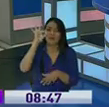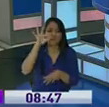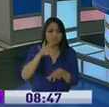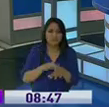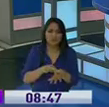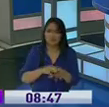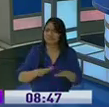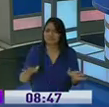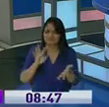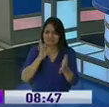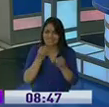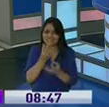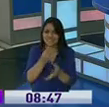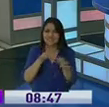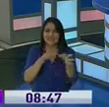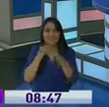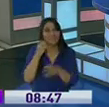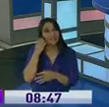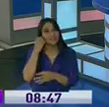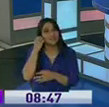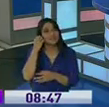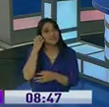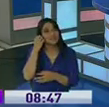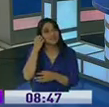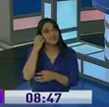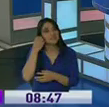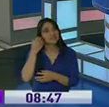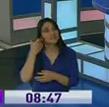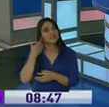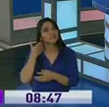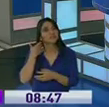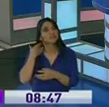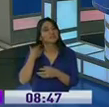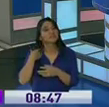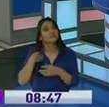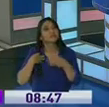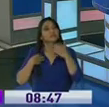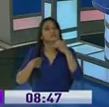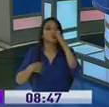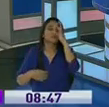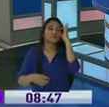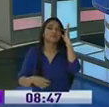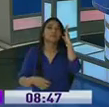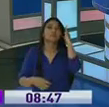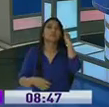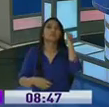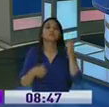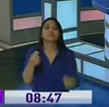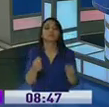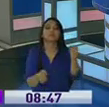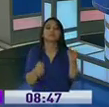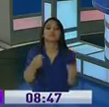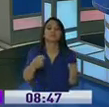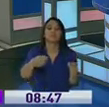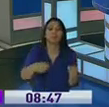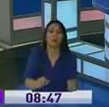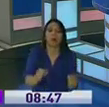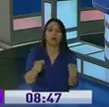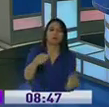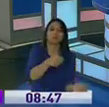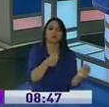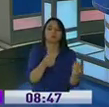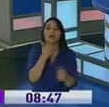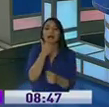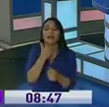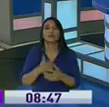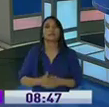Lo que pasa una que. Gran cantidad de baches. ¿Eso ¿no? será el mosco? No, yo creo que es la dirección, no es la dirección, ¿no? Cuando